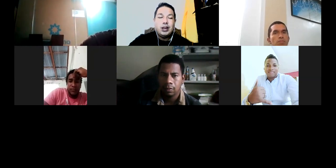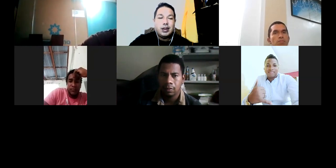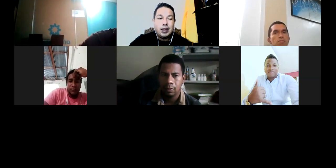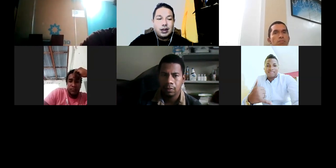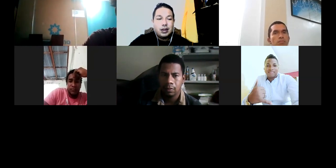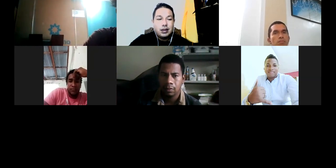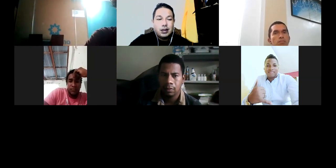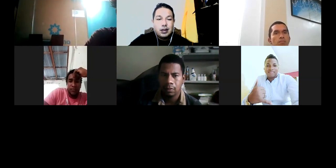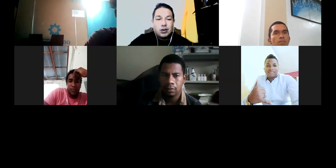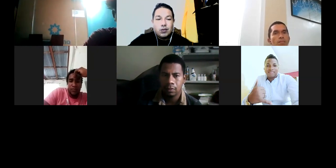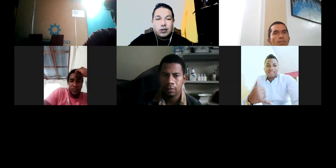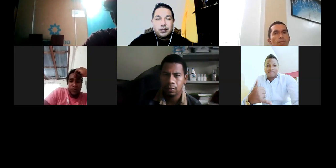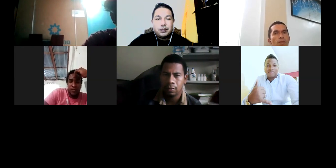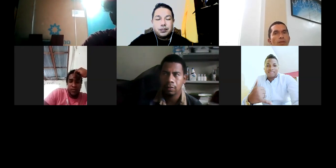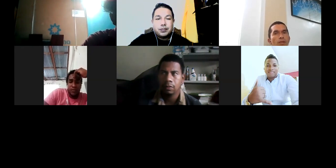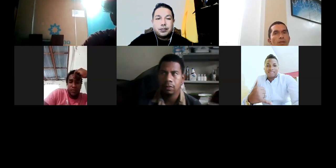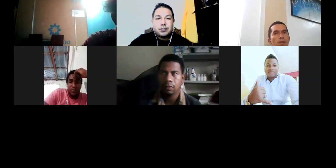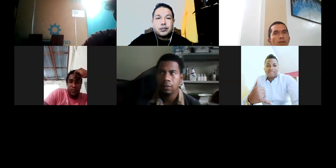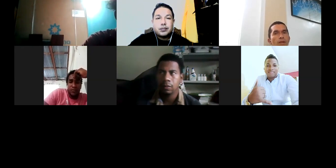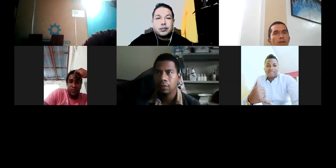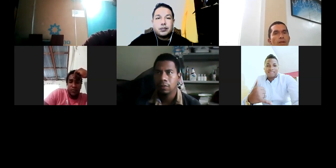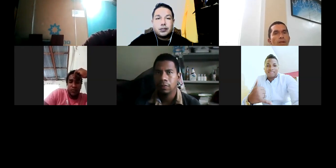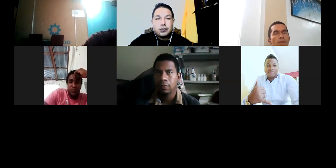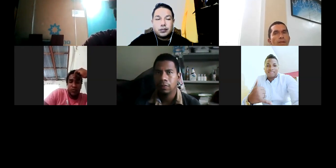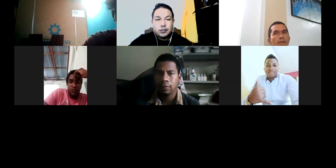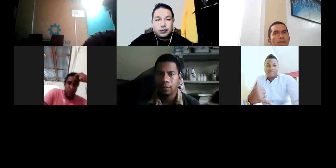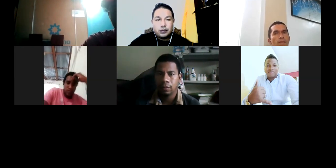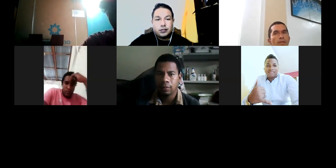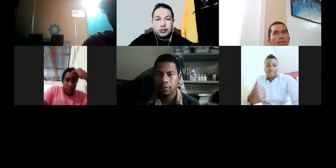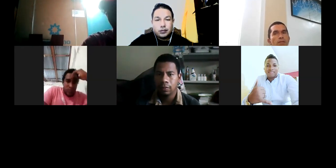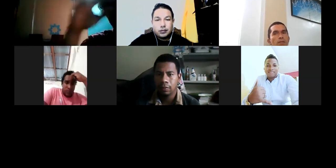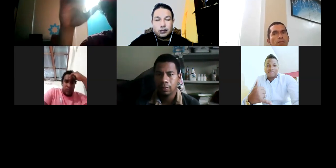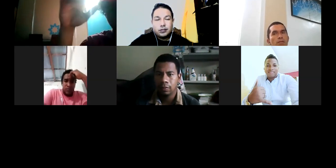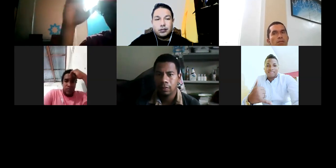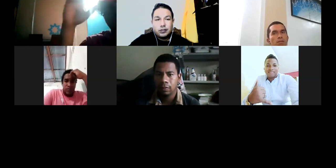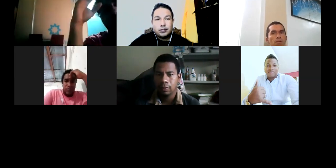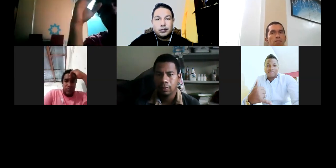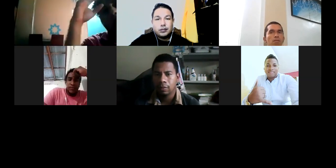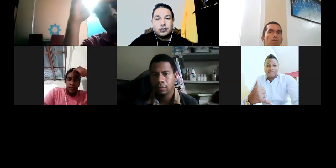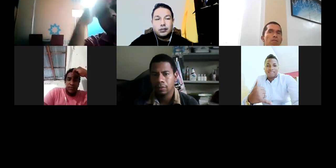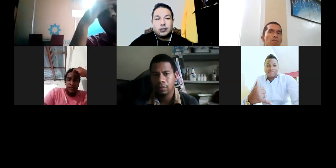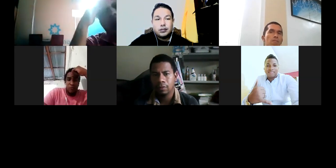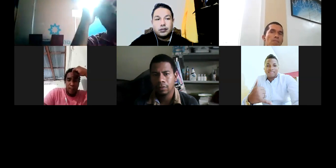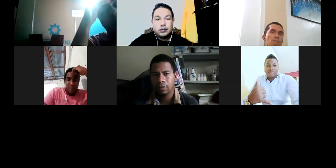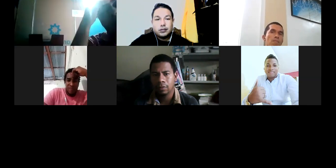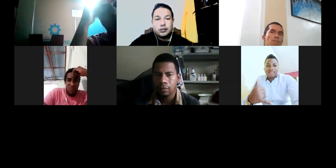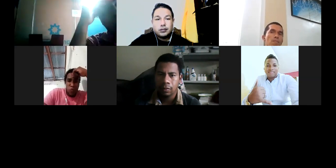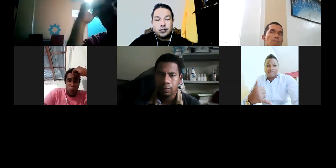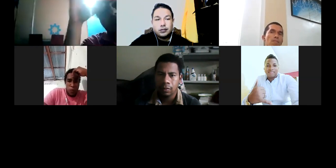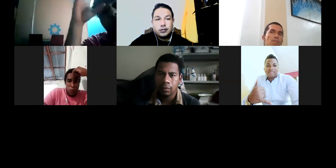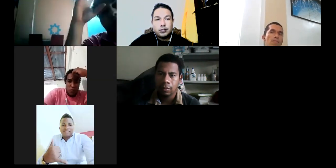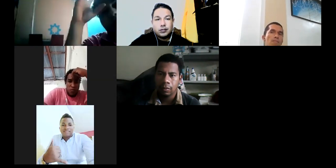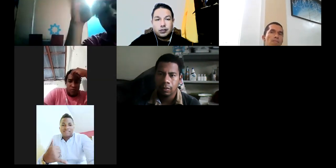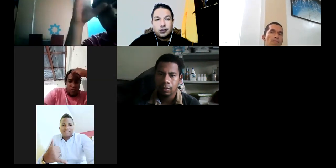qué utilizaría? Como te subió el video en los semáforos, se puede aplicar ahí. Un cierto tiempo se aplica un